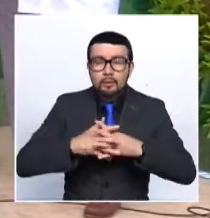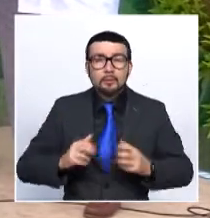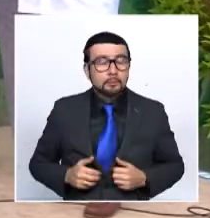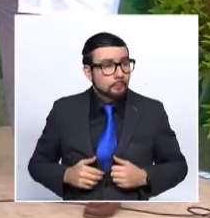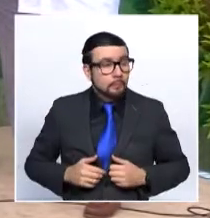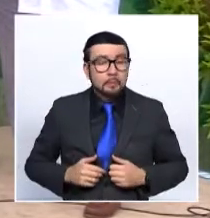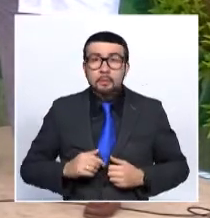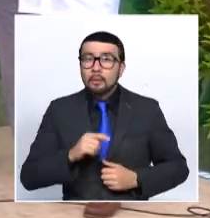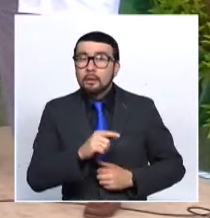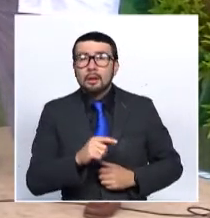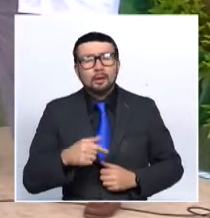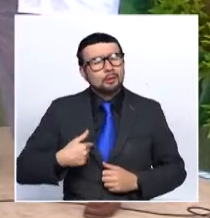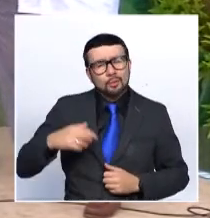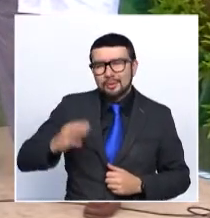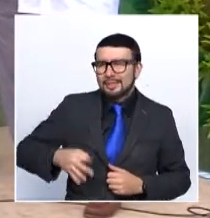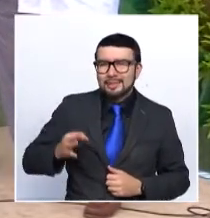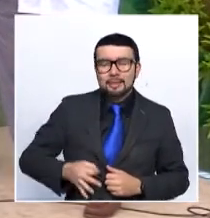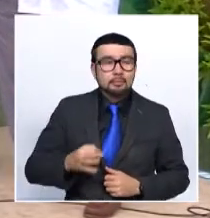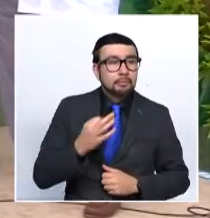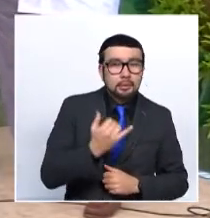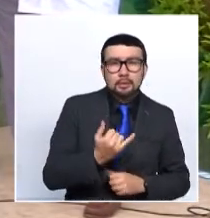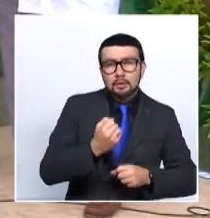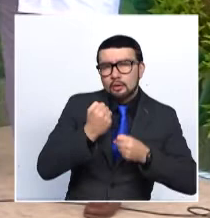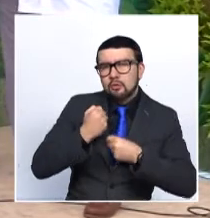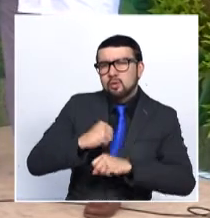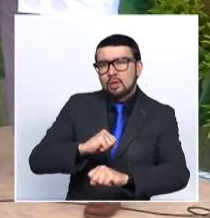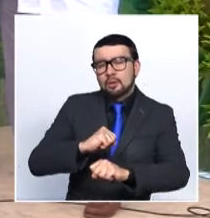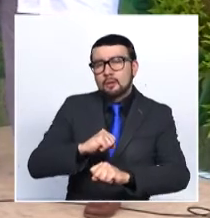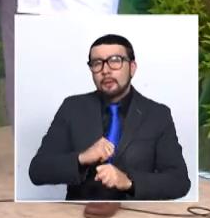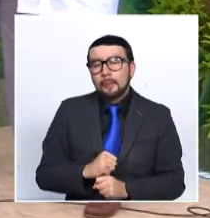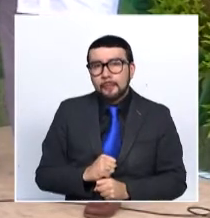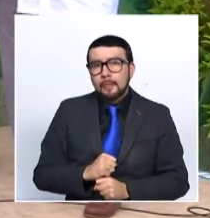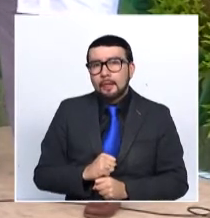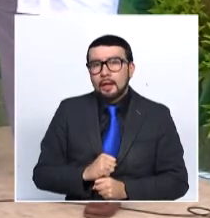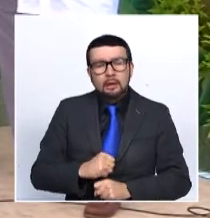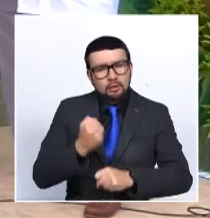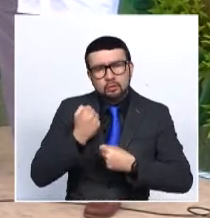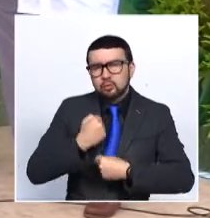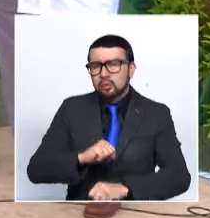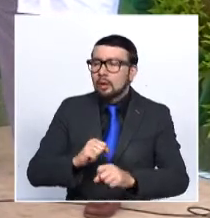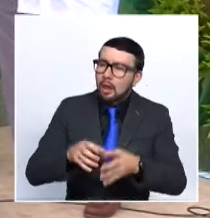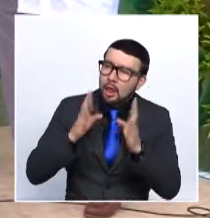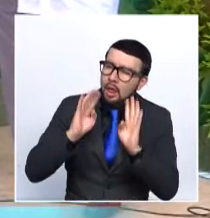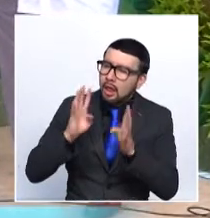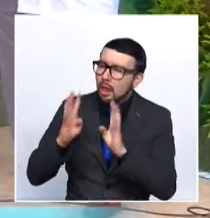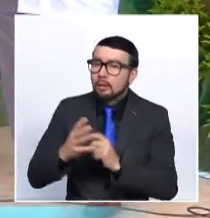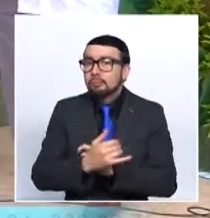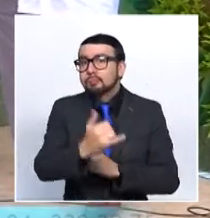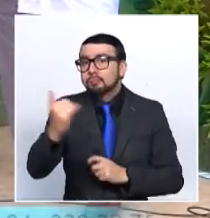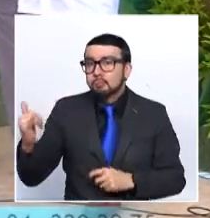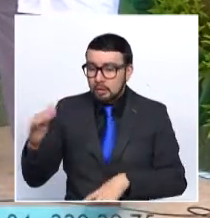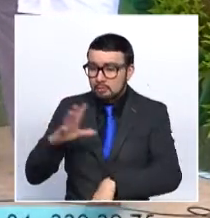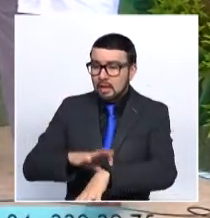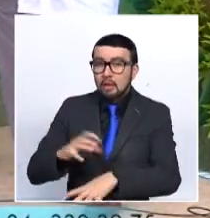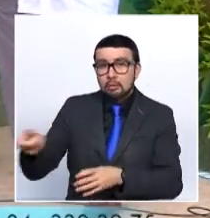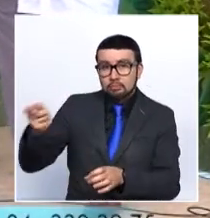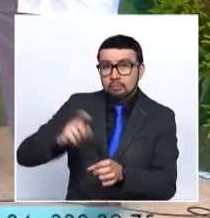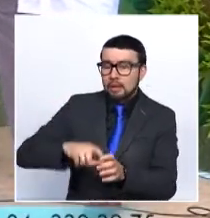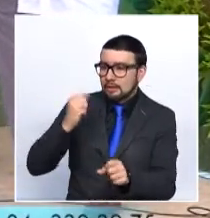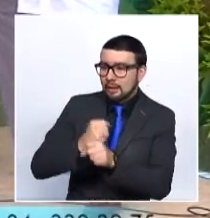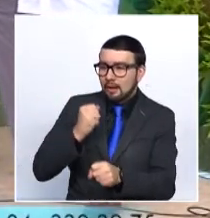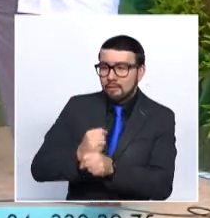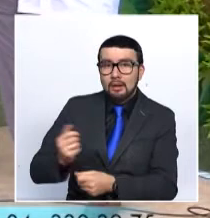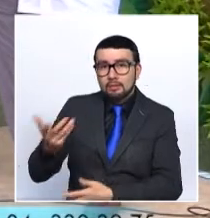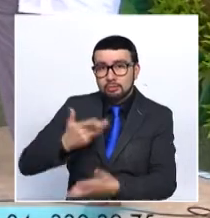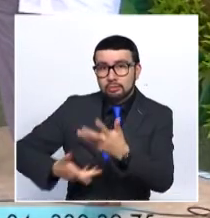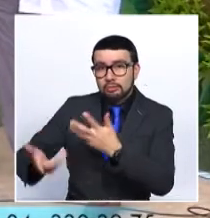cosas que yo siempre trato de dialogar con los médicos que vienen a trabajar con nosotros es